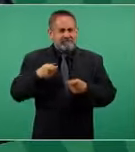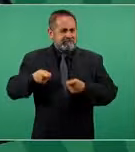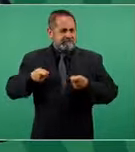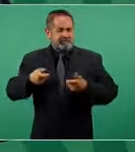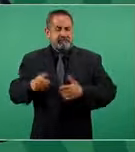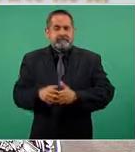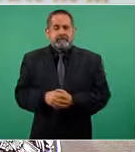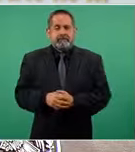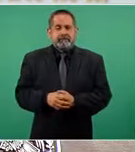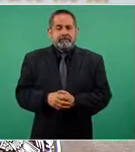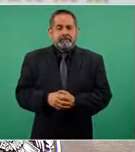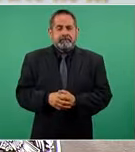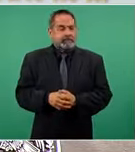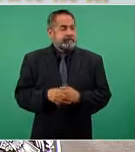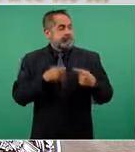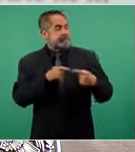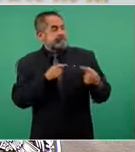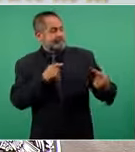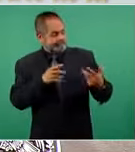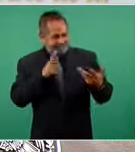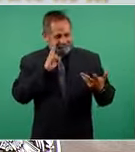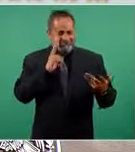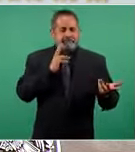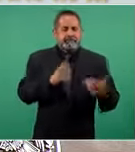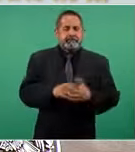líderes de oposición.